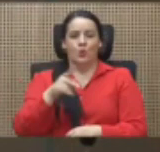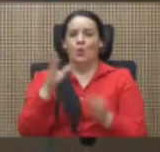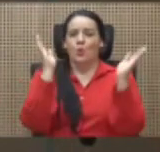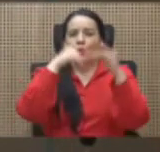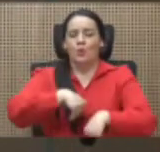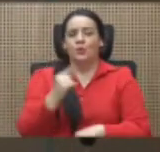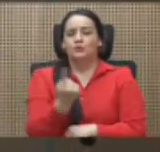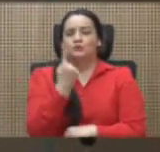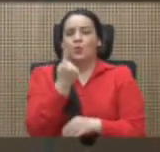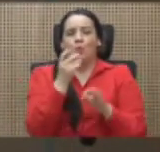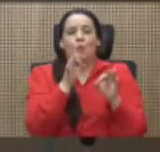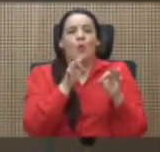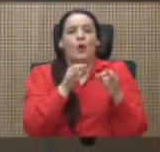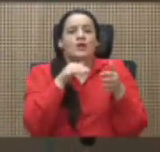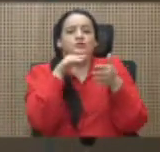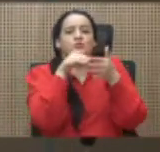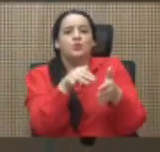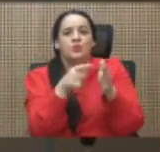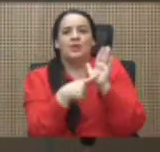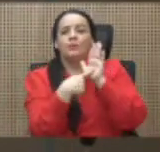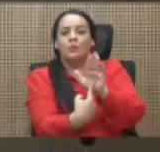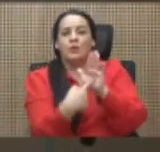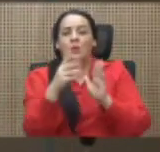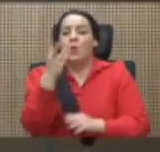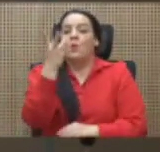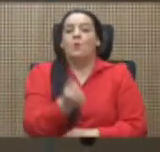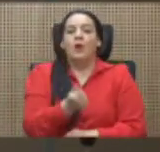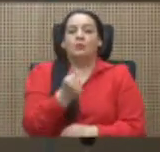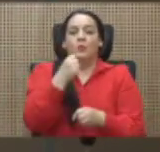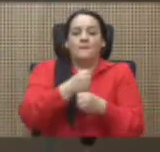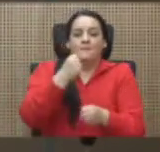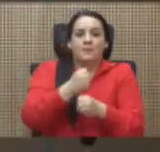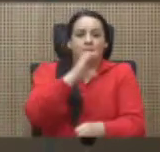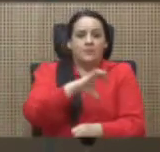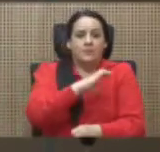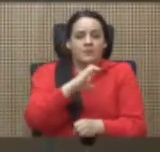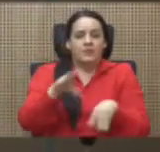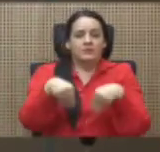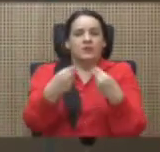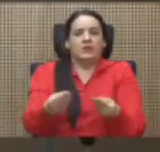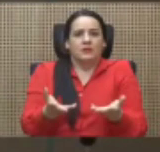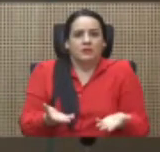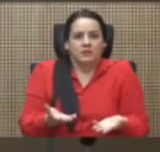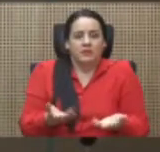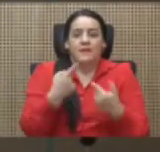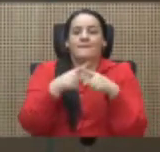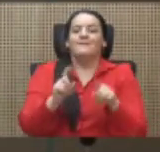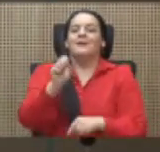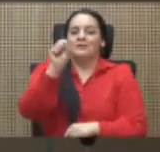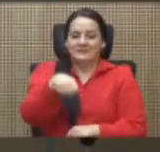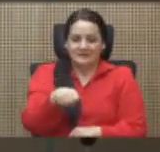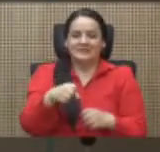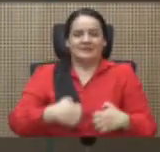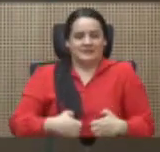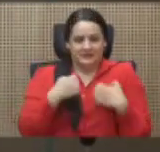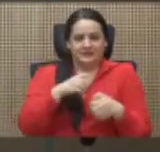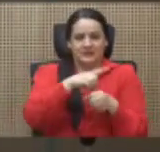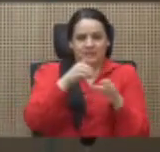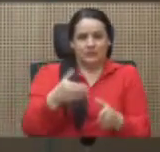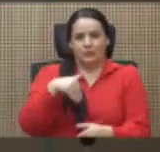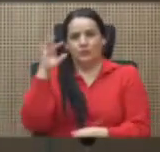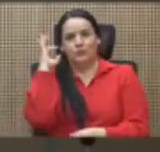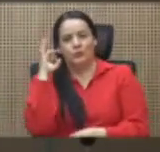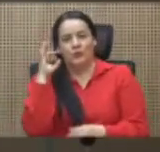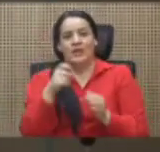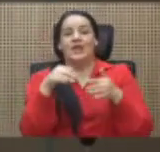solo estudio que demuestre cuántos empleos de calidad se generarían. Lo que sí existen, diputadas y diputados, son estudios que demuestran